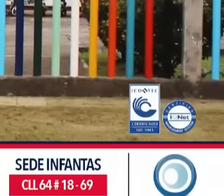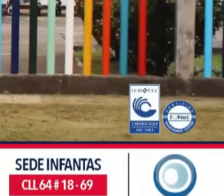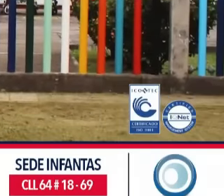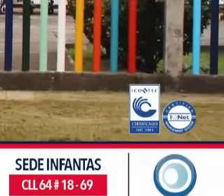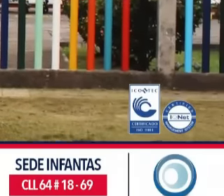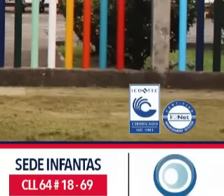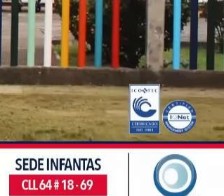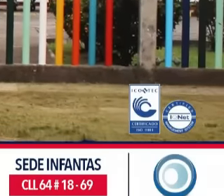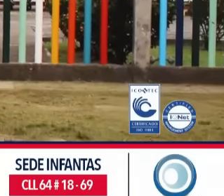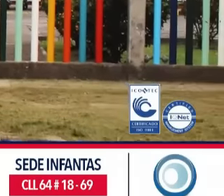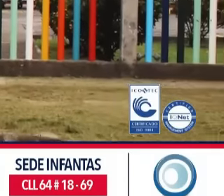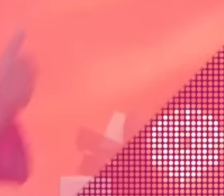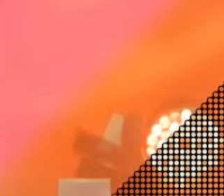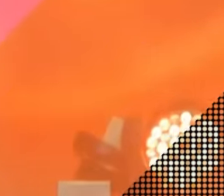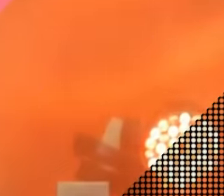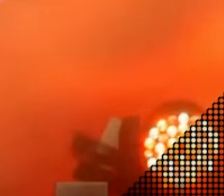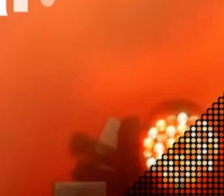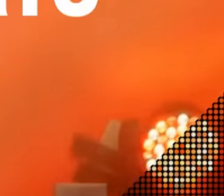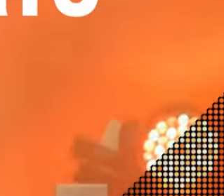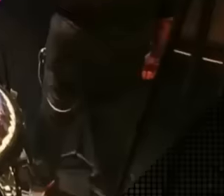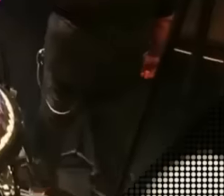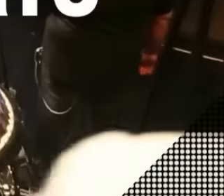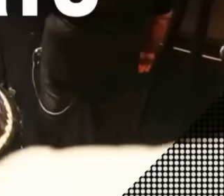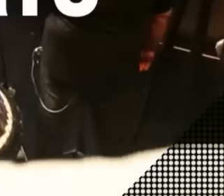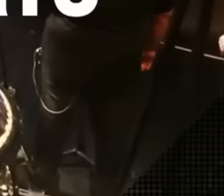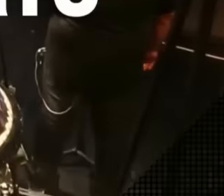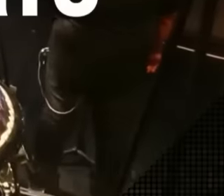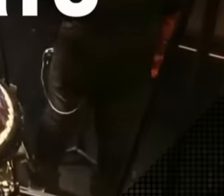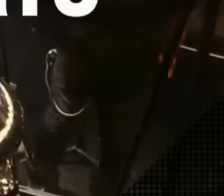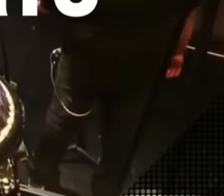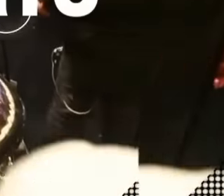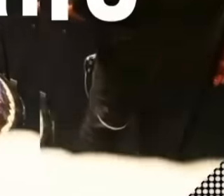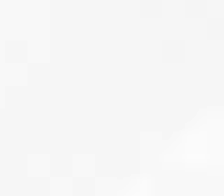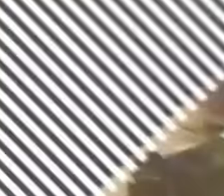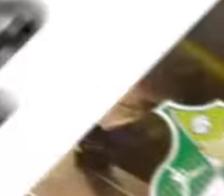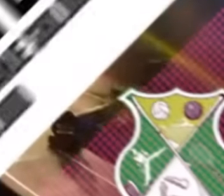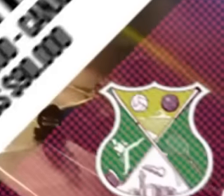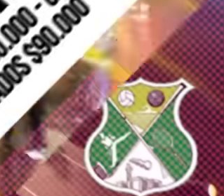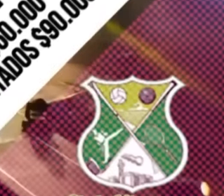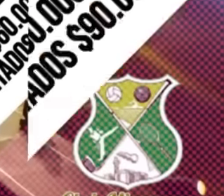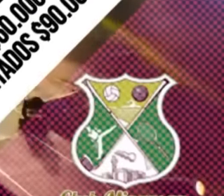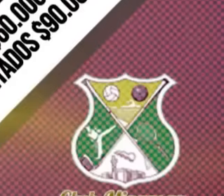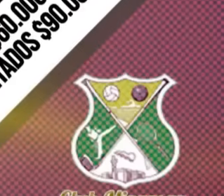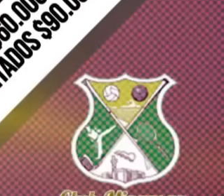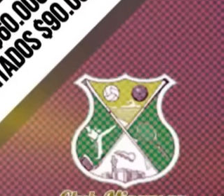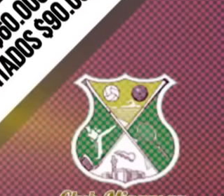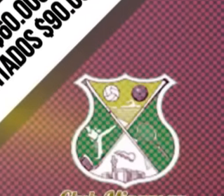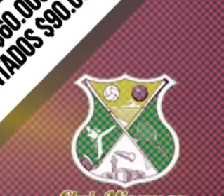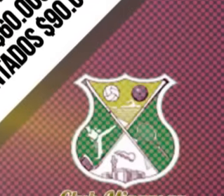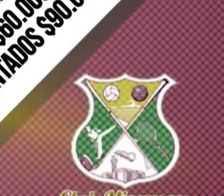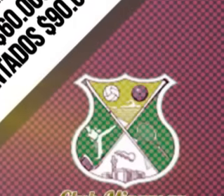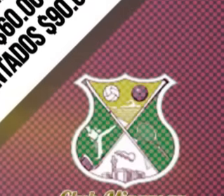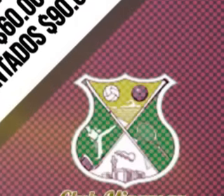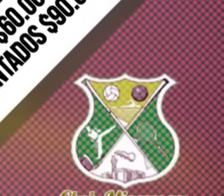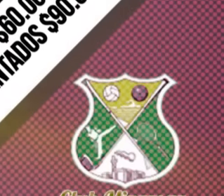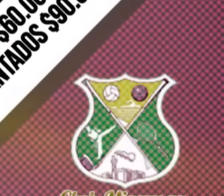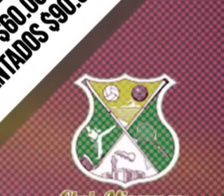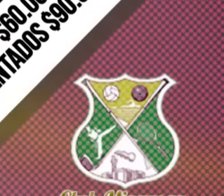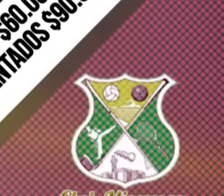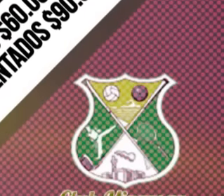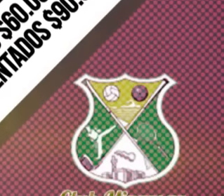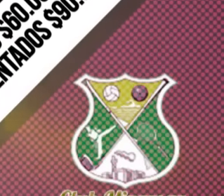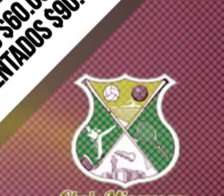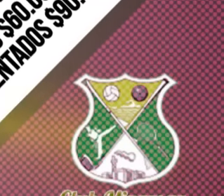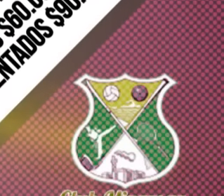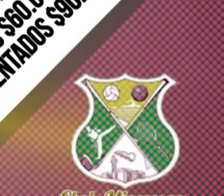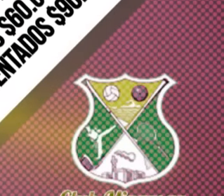Inscripciones abiertas. Gran concierto de fin de año, Club Miramar, presentando al gran Martín Elías.